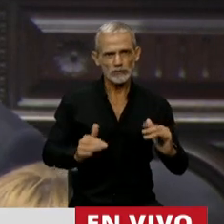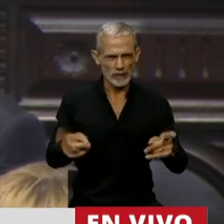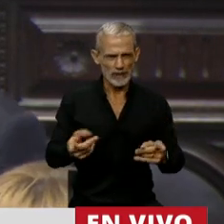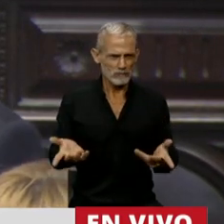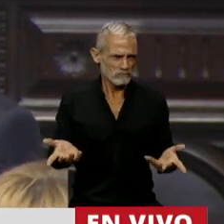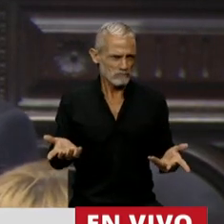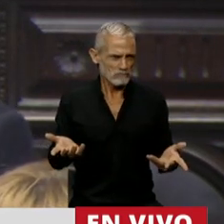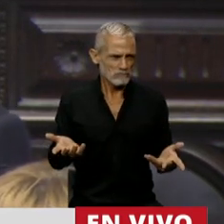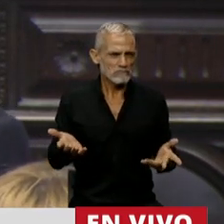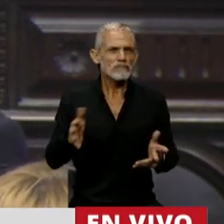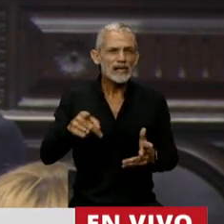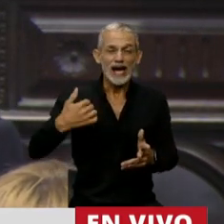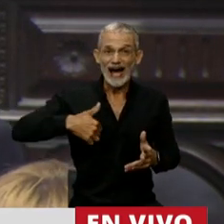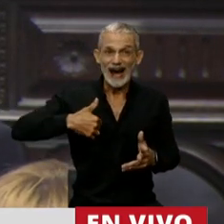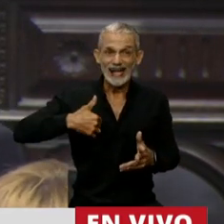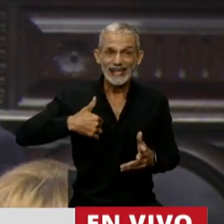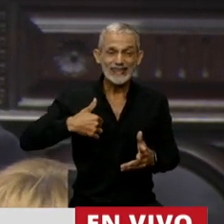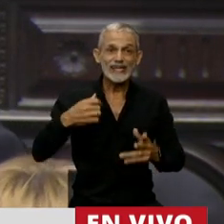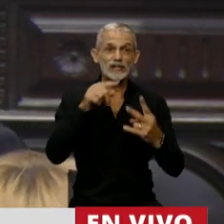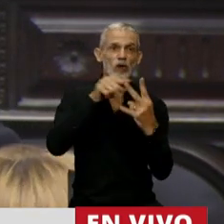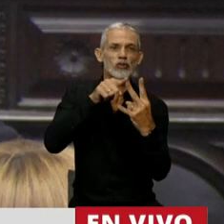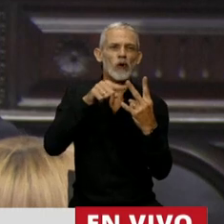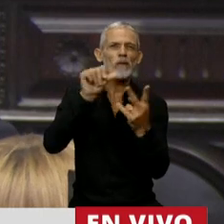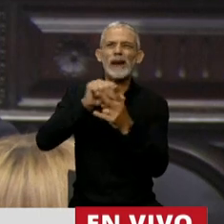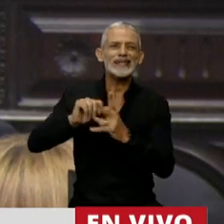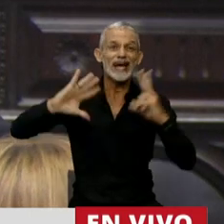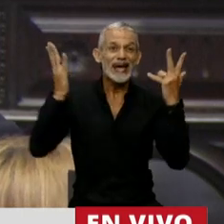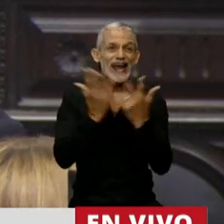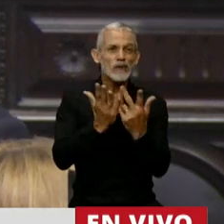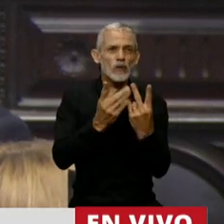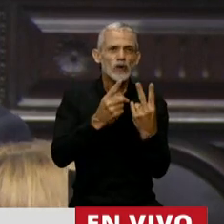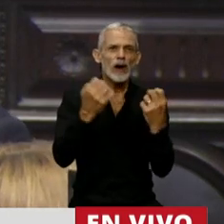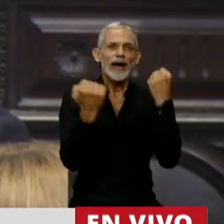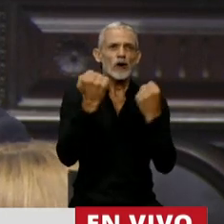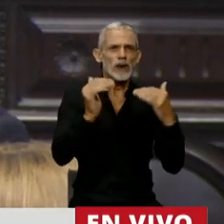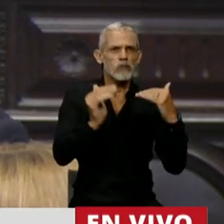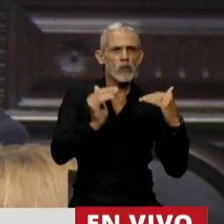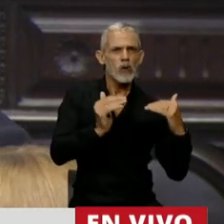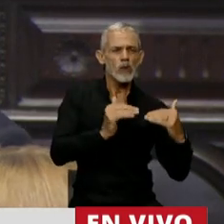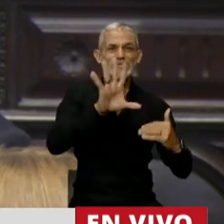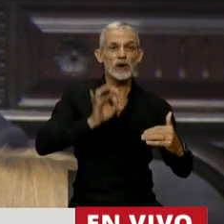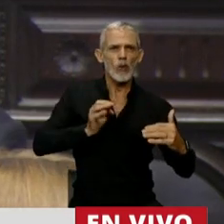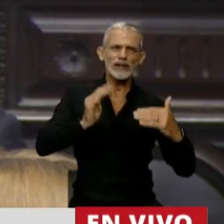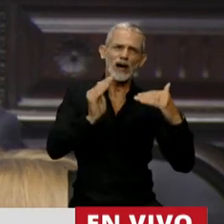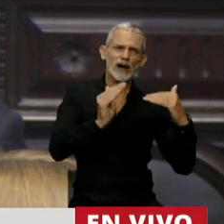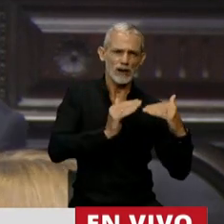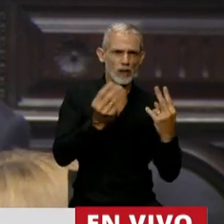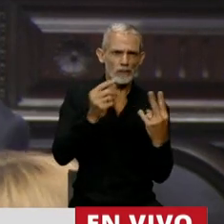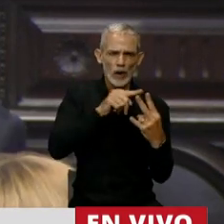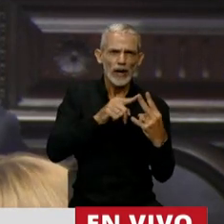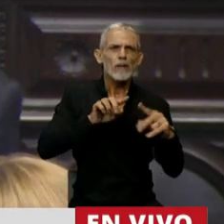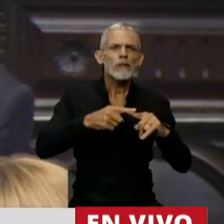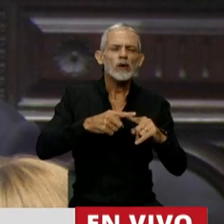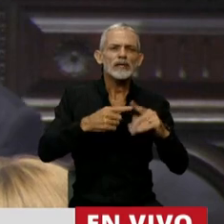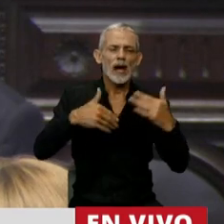No es noticia por eso que Argentina es uno de los dos países en el mundo que más recesiones ha tenido en los últimos 50 años. Hacemos a nuestra